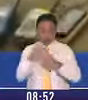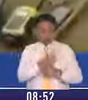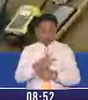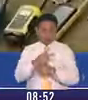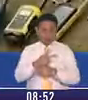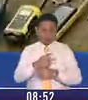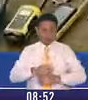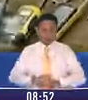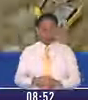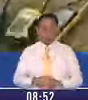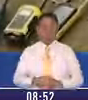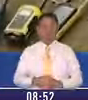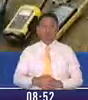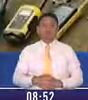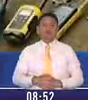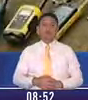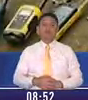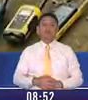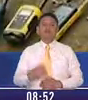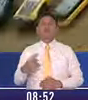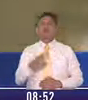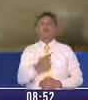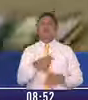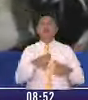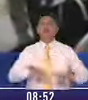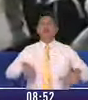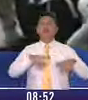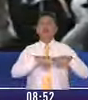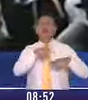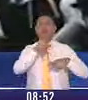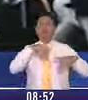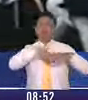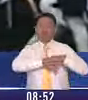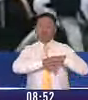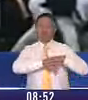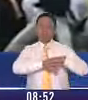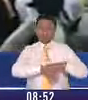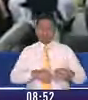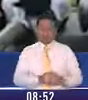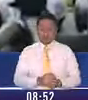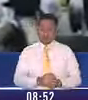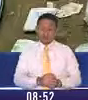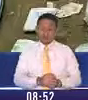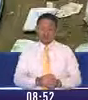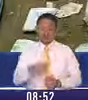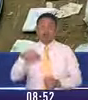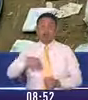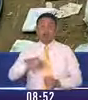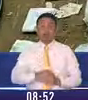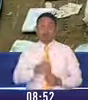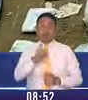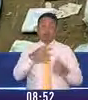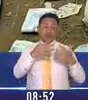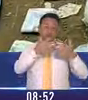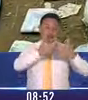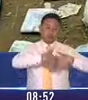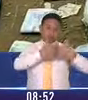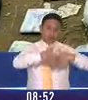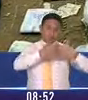y Colombia. La base clandestina donde se alojaban estos sujetos era utilizada para el procesamiento de la